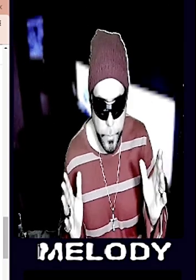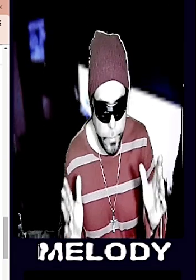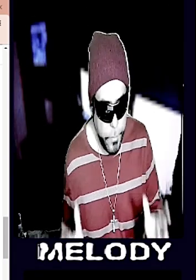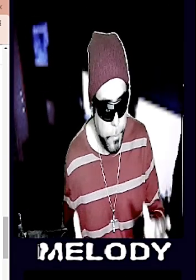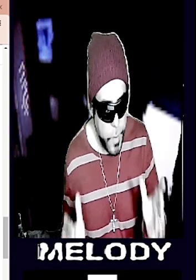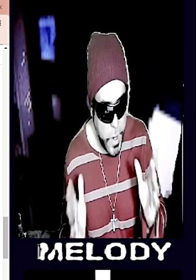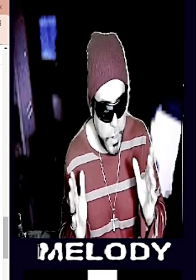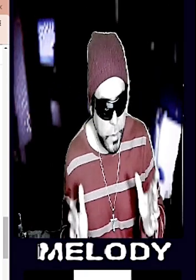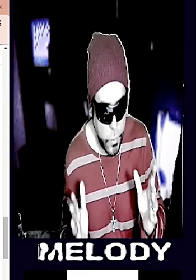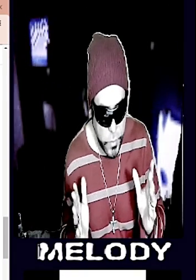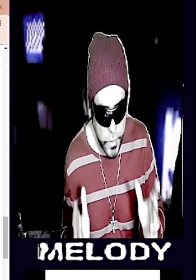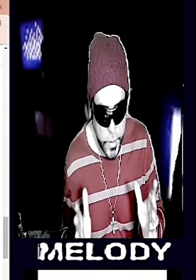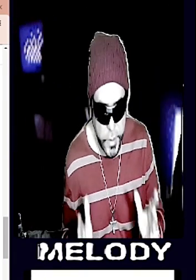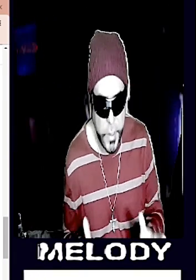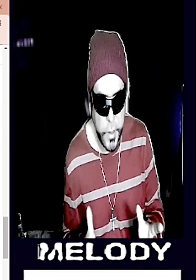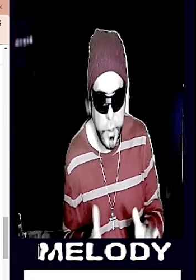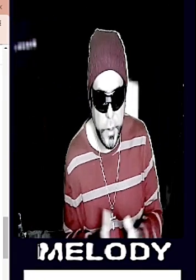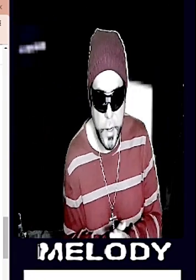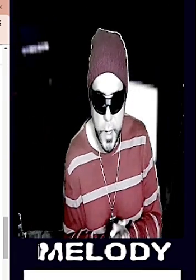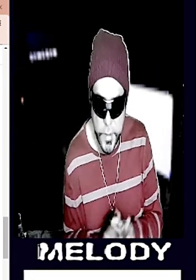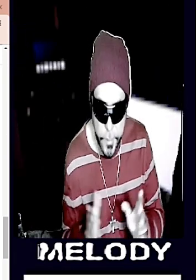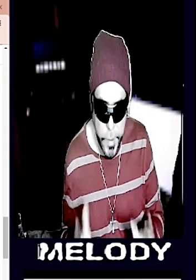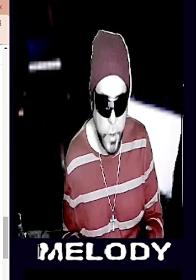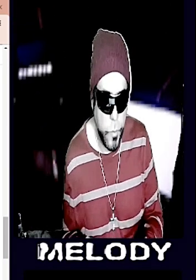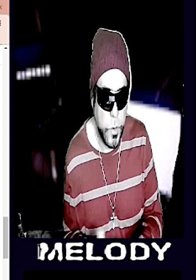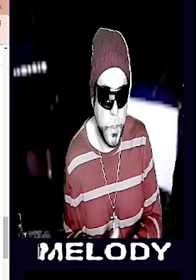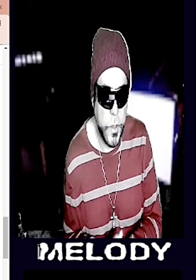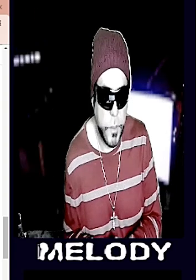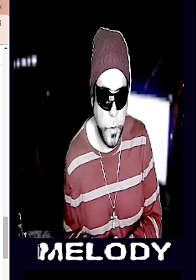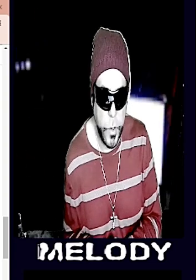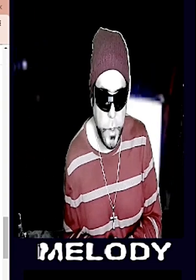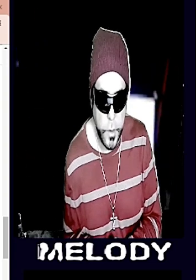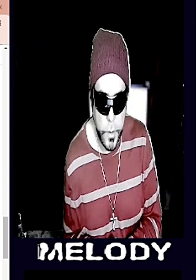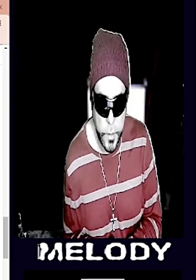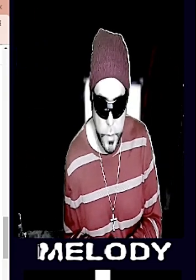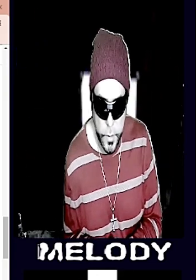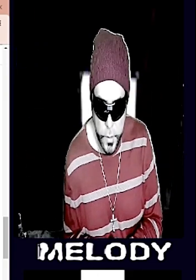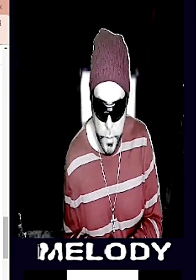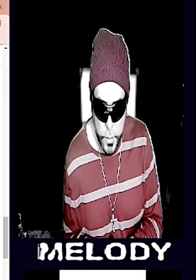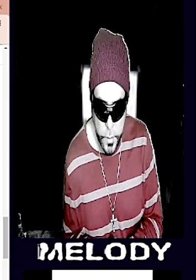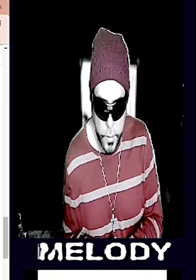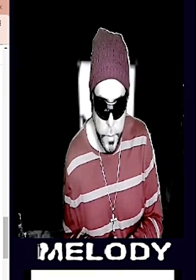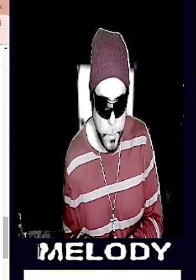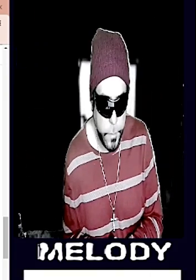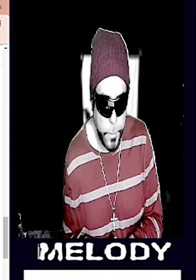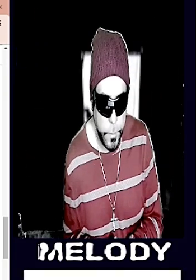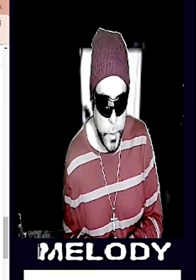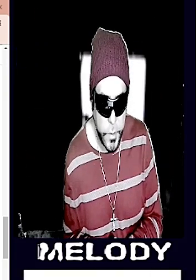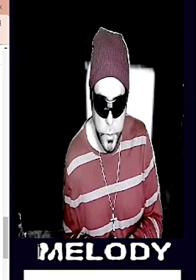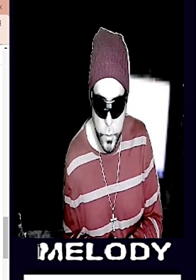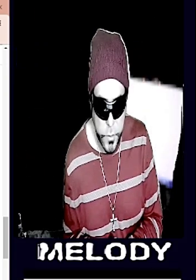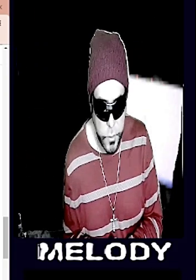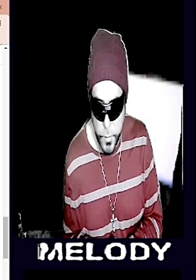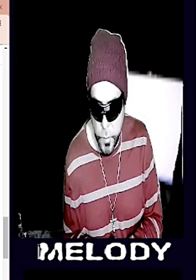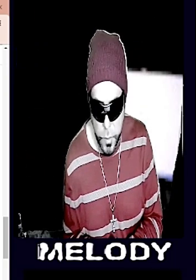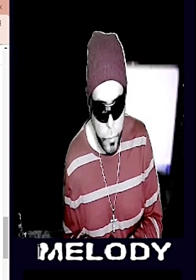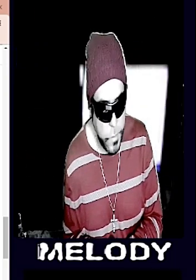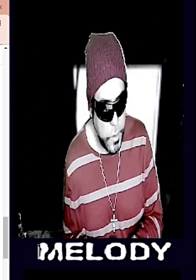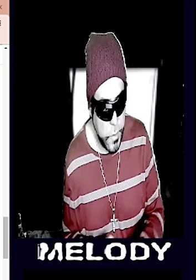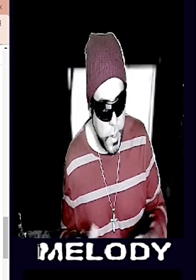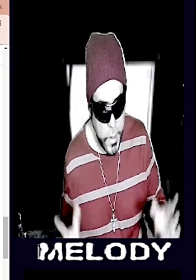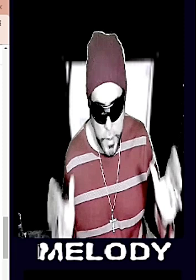no vayan No se dejen y analicen bien como dice Andrés Manuel porque si no